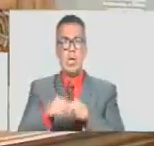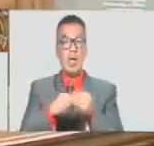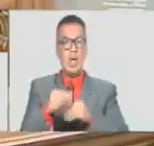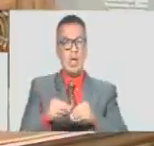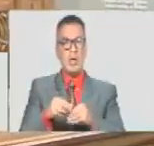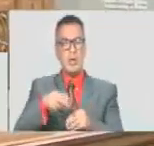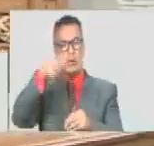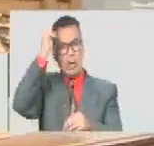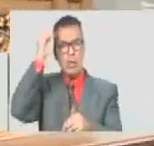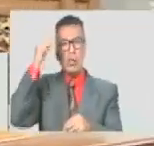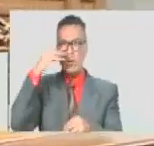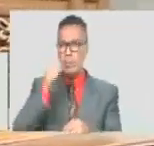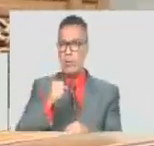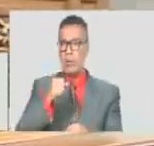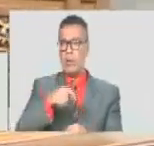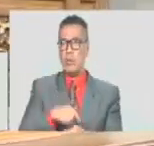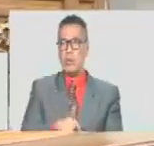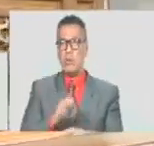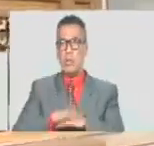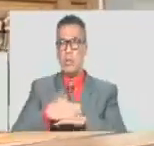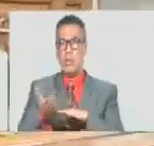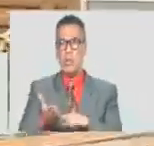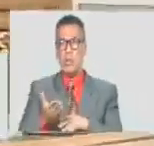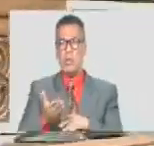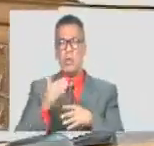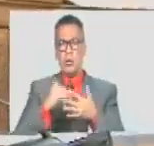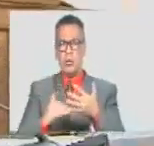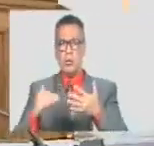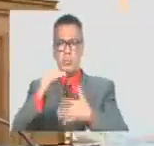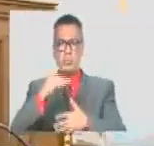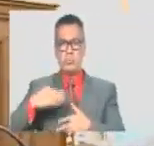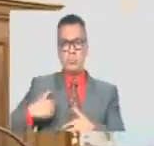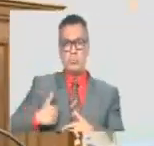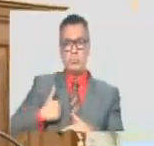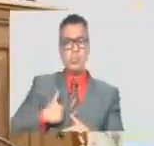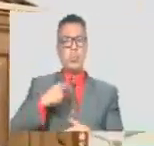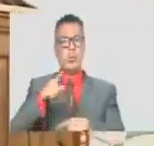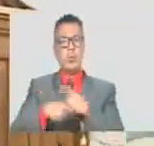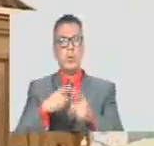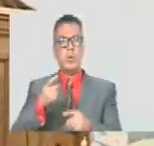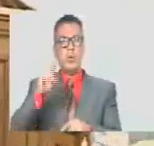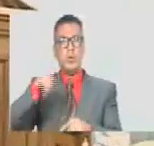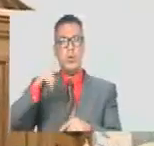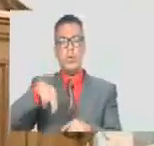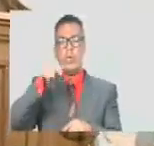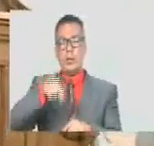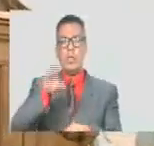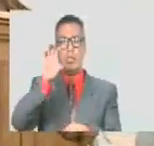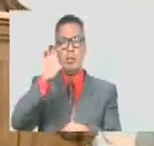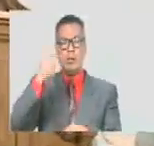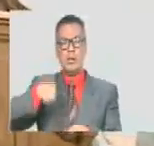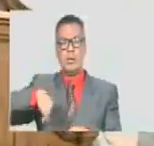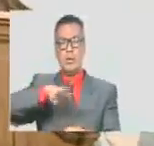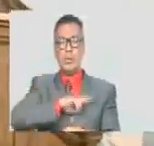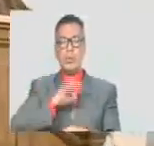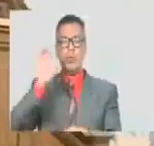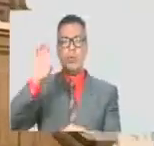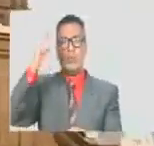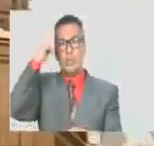y creer que era chavista, es decir, por su condición de clase, no suceda más nunca en nuestro país. Reconocer